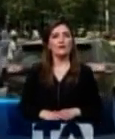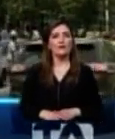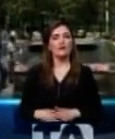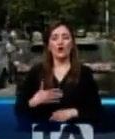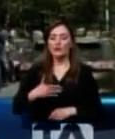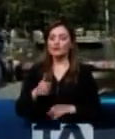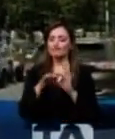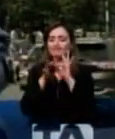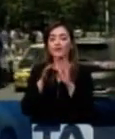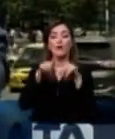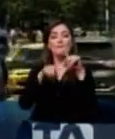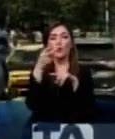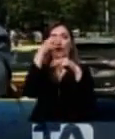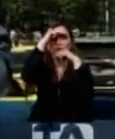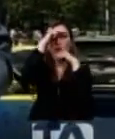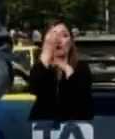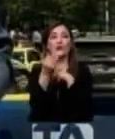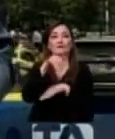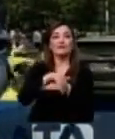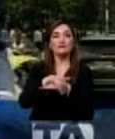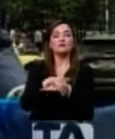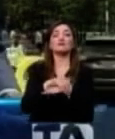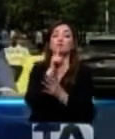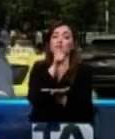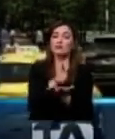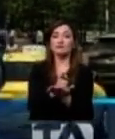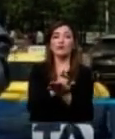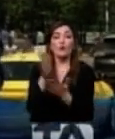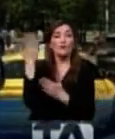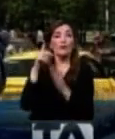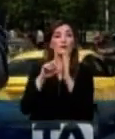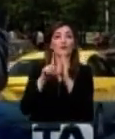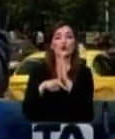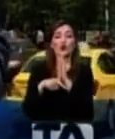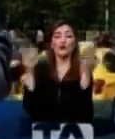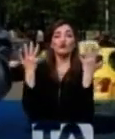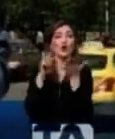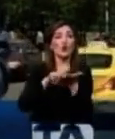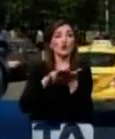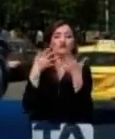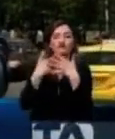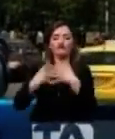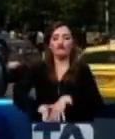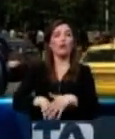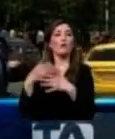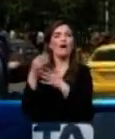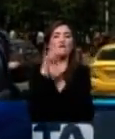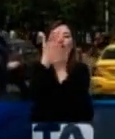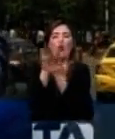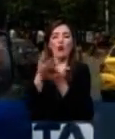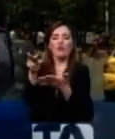hola qué tal compañeras amigos televidentes muy buenas tardes en efecto hace poquísimos minutos concluyó la lectura del informe